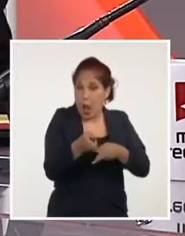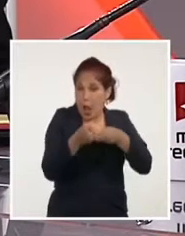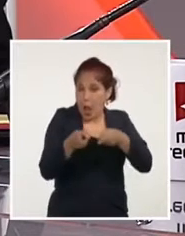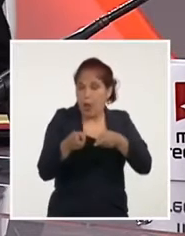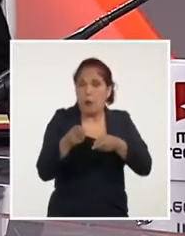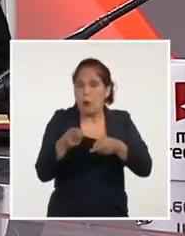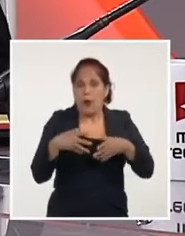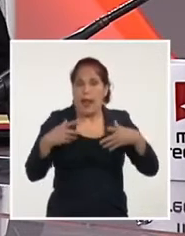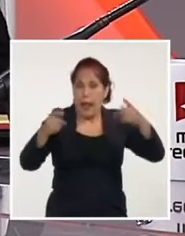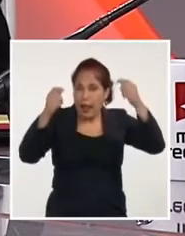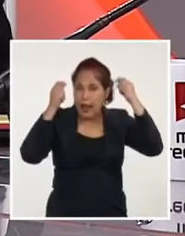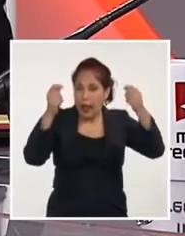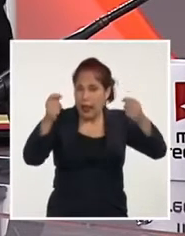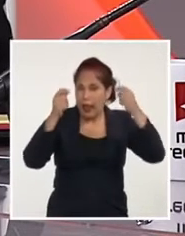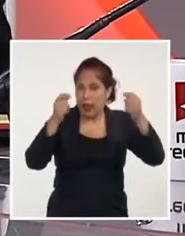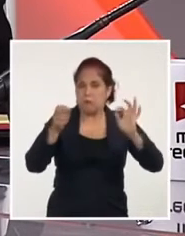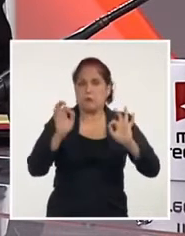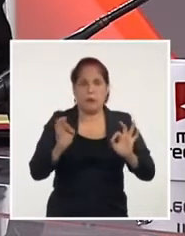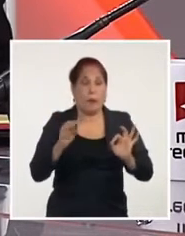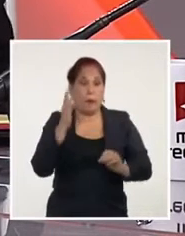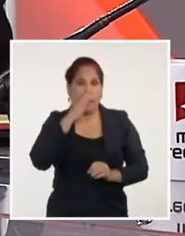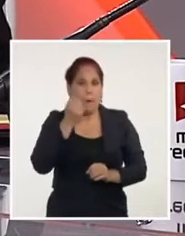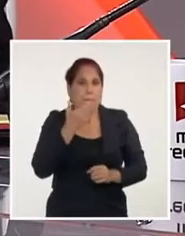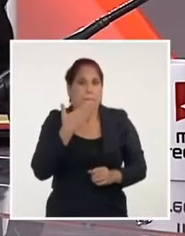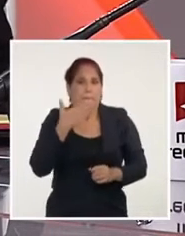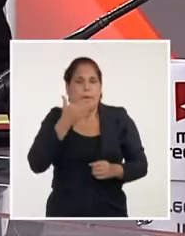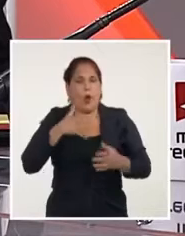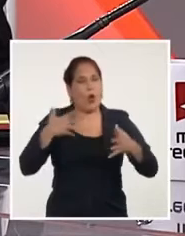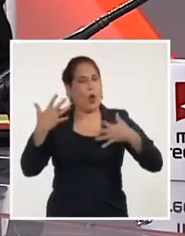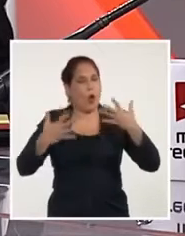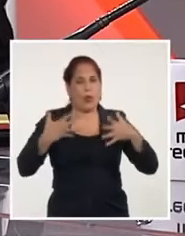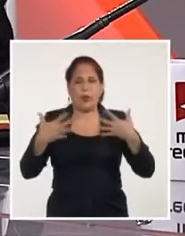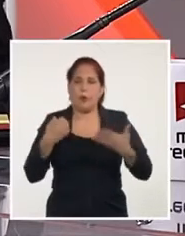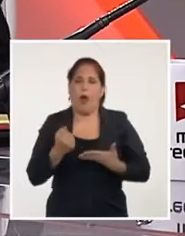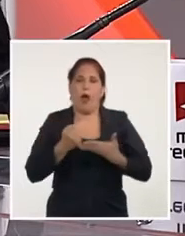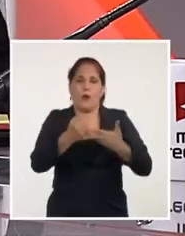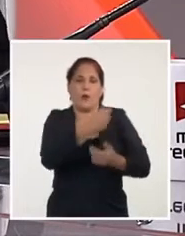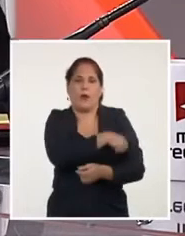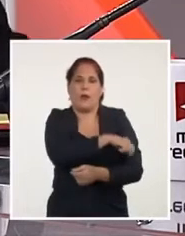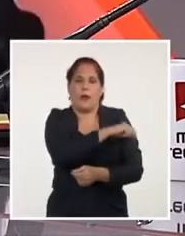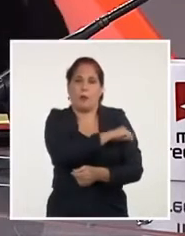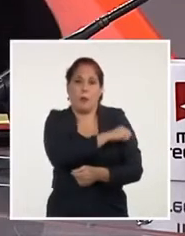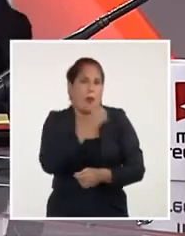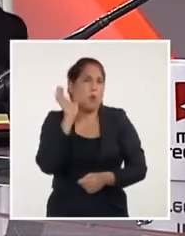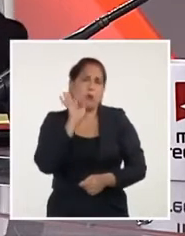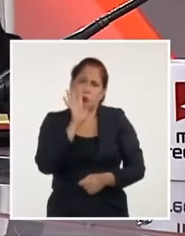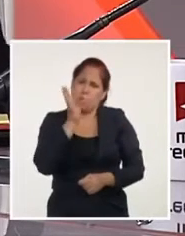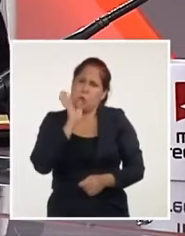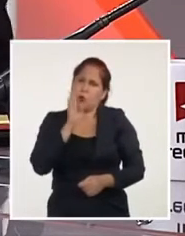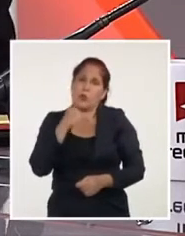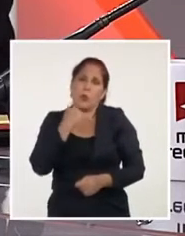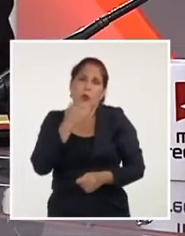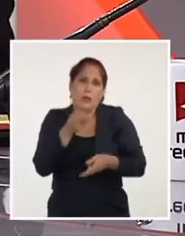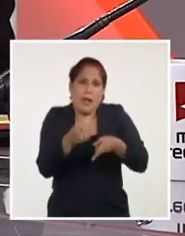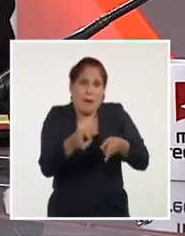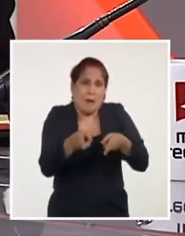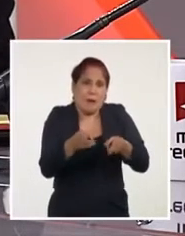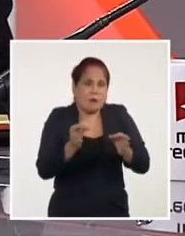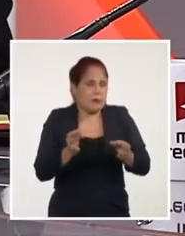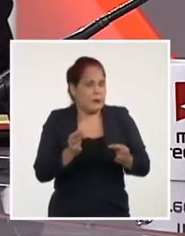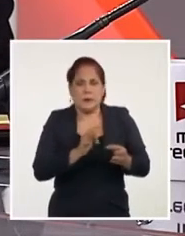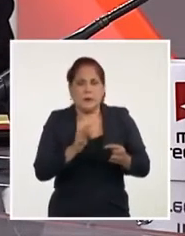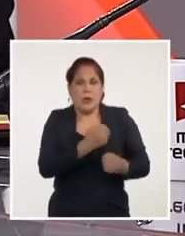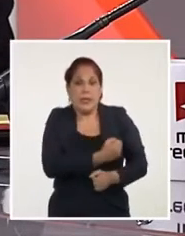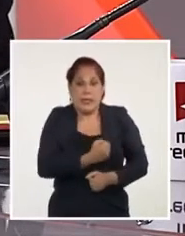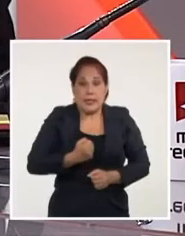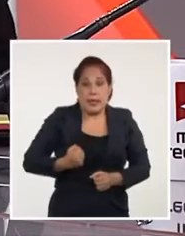las consecuencias negativas y ganar mayor simpatía y apoyo de la población al resaltar que, en nombre de esa población, los sacrificios